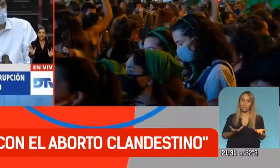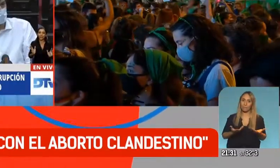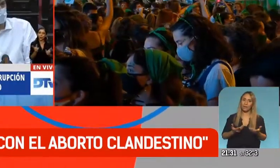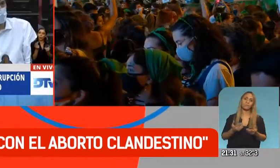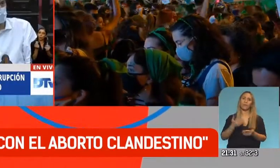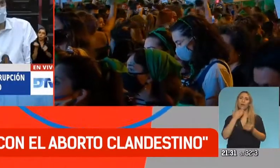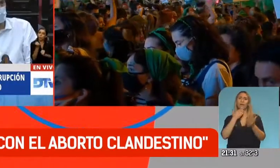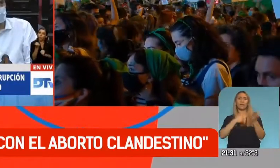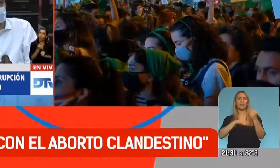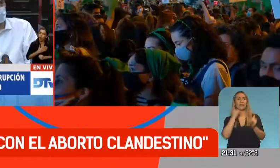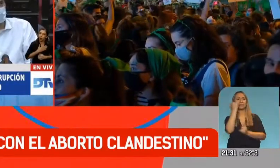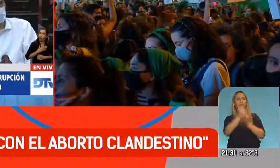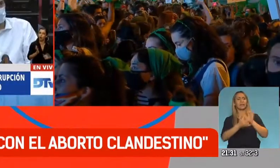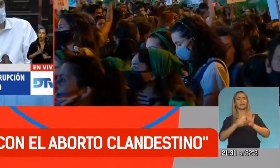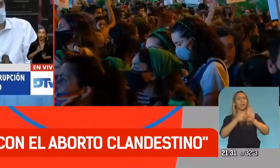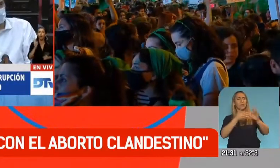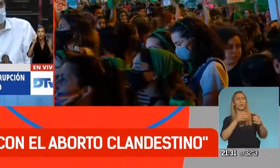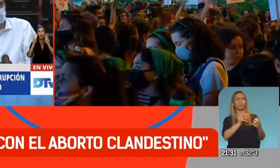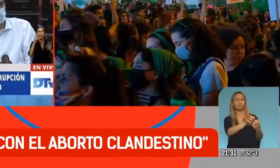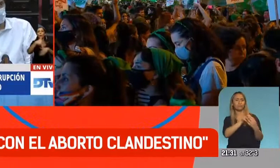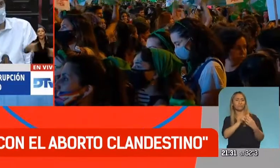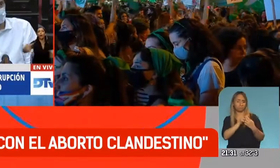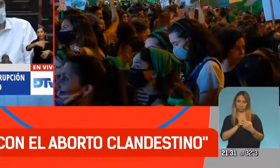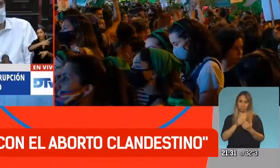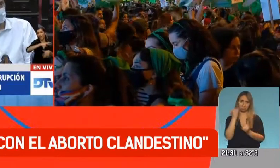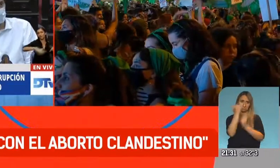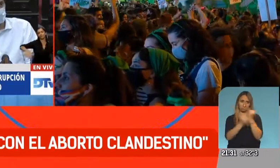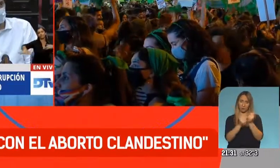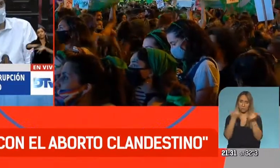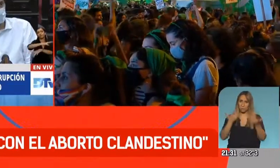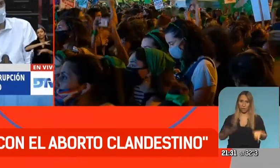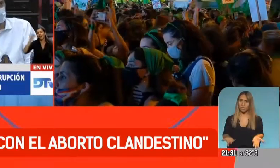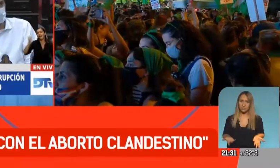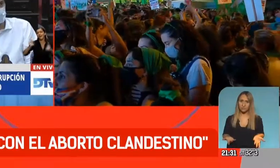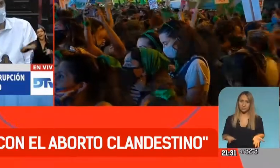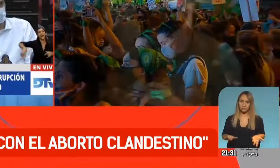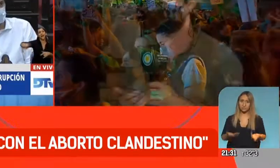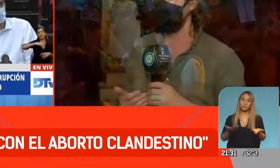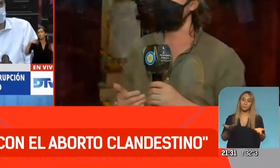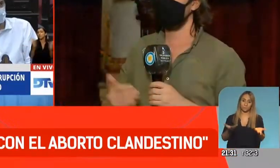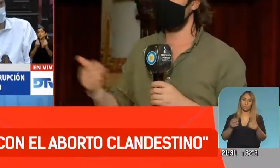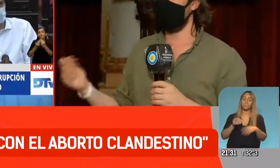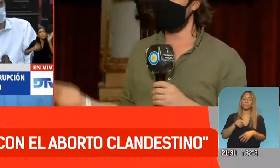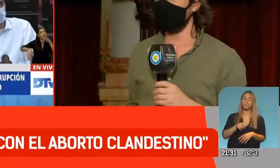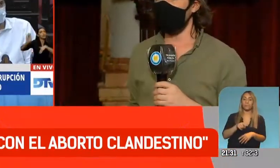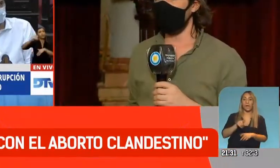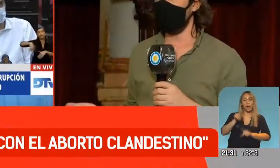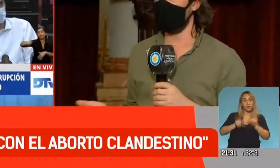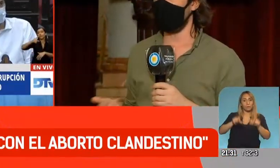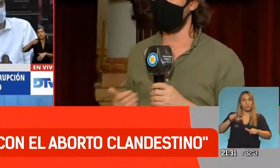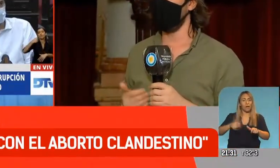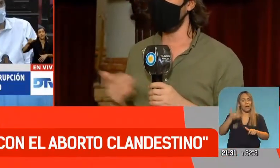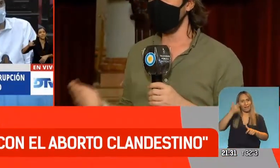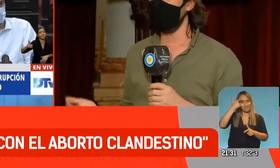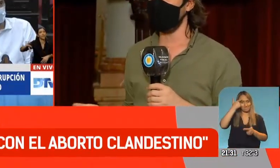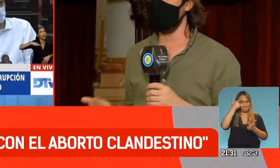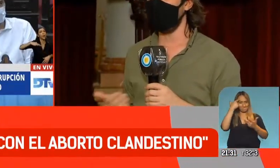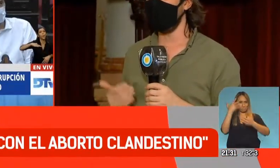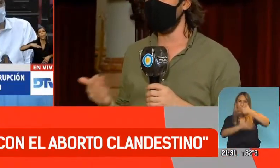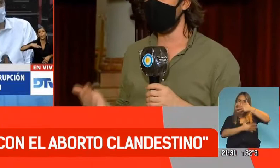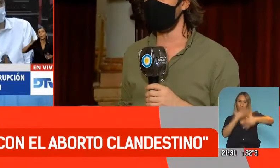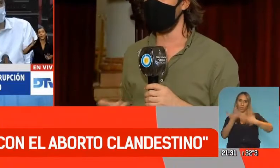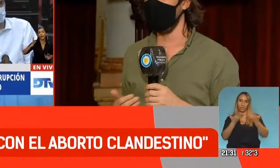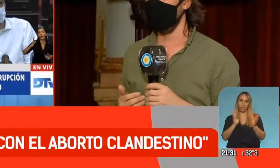argumentos para poder debatir digamos en ese en esas condiciones bueno hay gente que tiene confusiones porque confunden